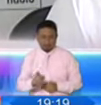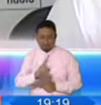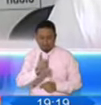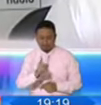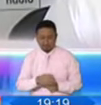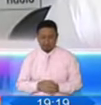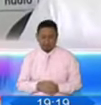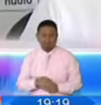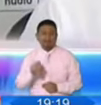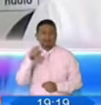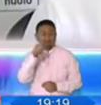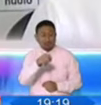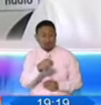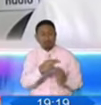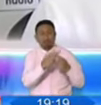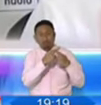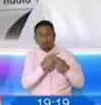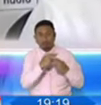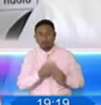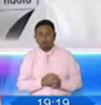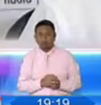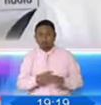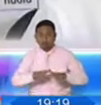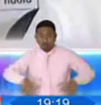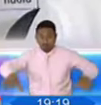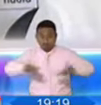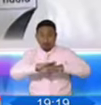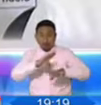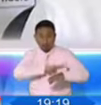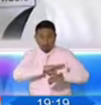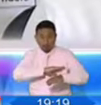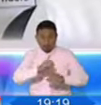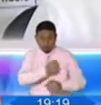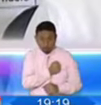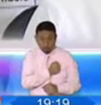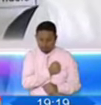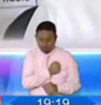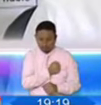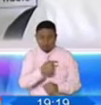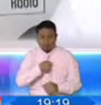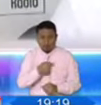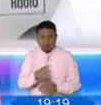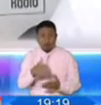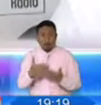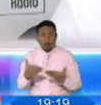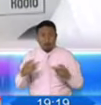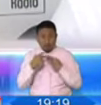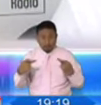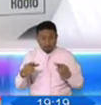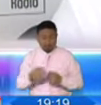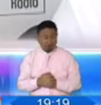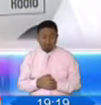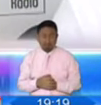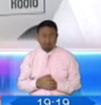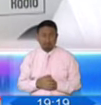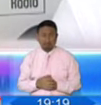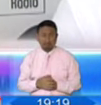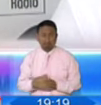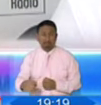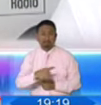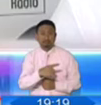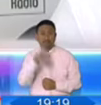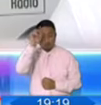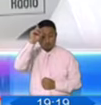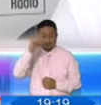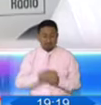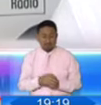amigo, son ellos. Padre, no son terrenos municipales. No nos corresponde a nosotros hacer la obra pública. Jaime Nebot hizo estas declaraciones en